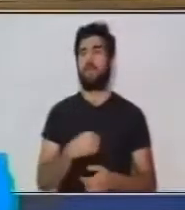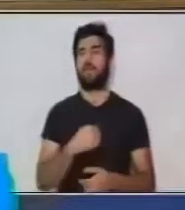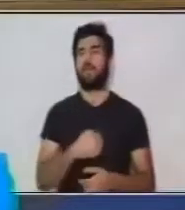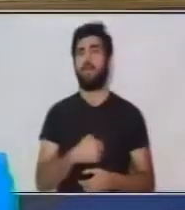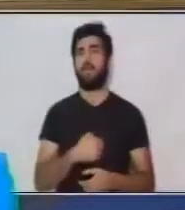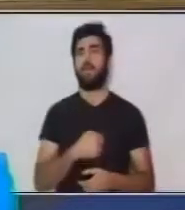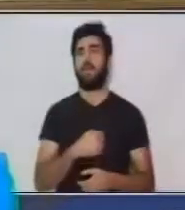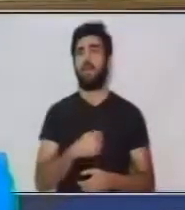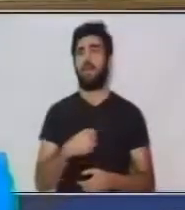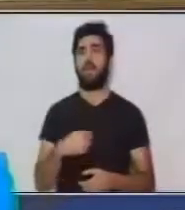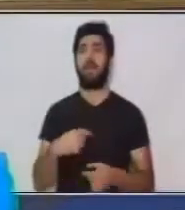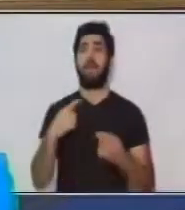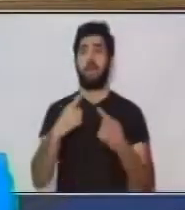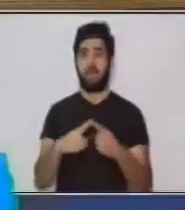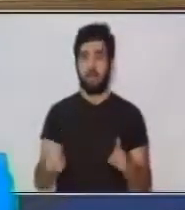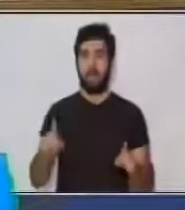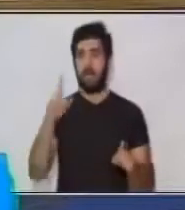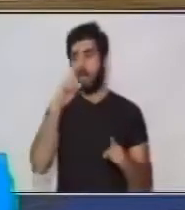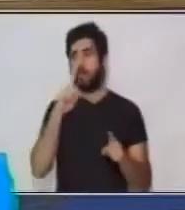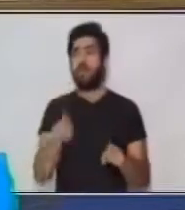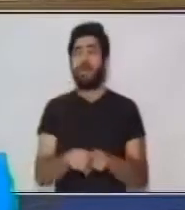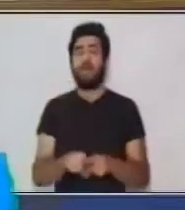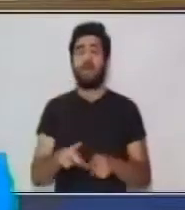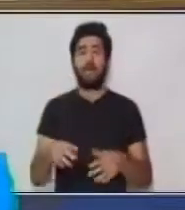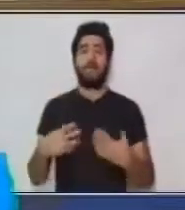también podemos